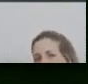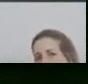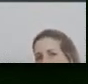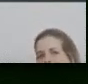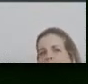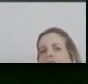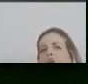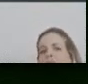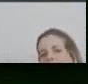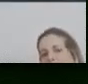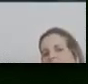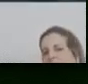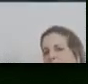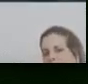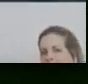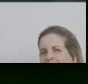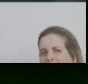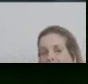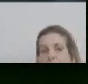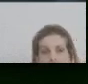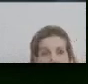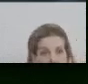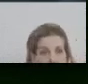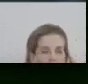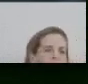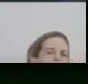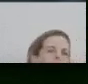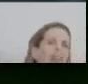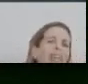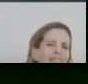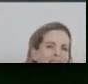atrás. Yo estoy muy feliz de